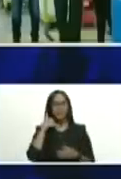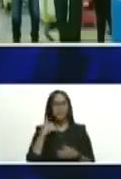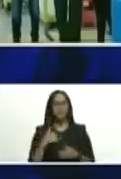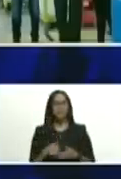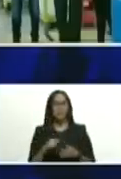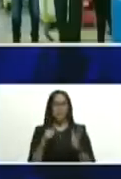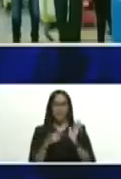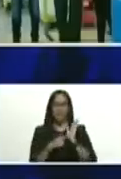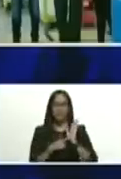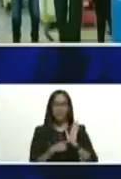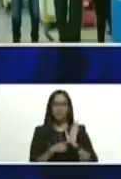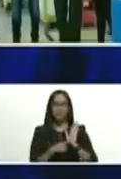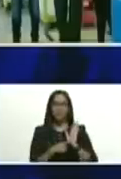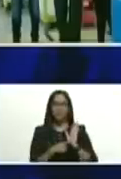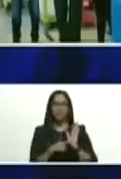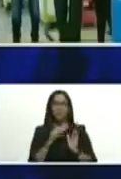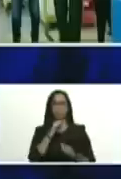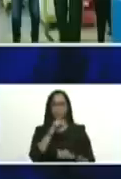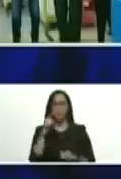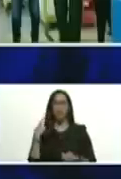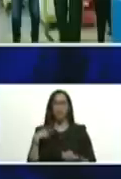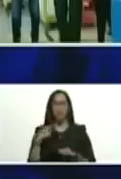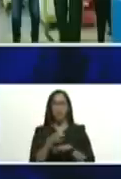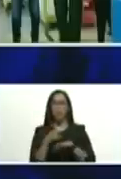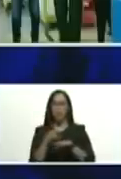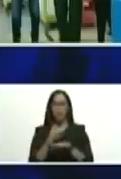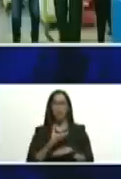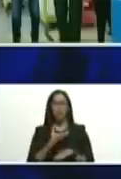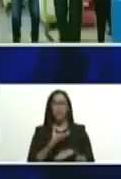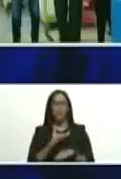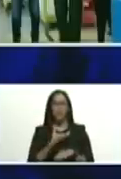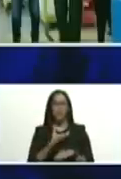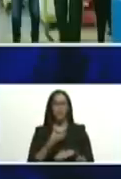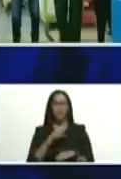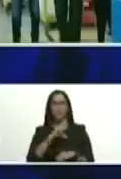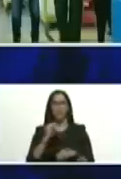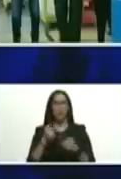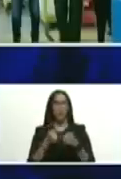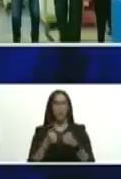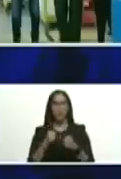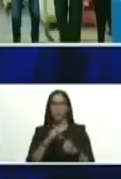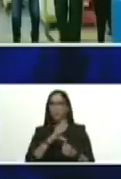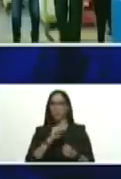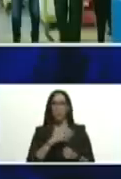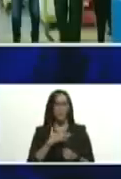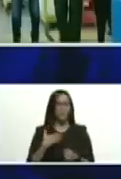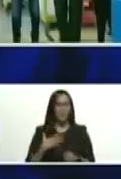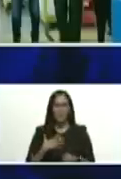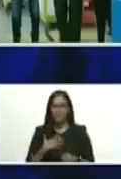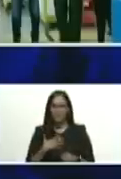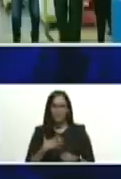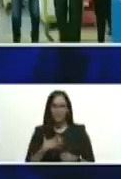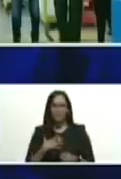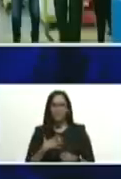aquí lo tengo, y ustedes lo tienen, gobernadores y alcaldes, el que no me escribe es porque no me quiere.